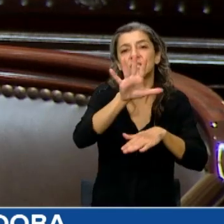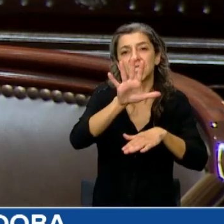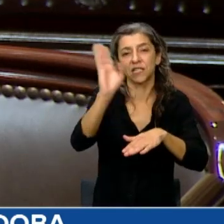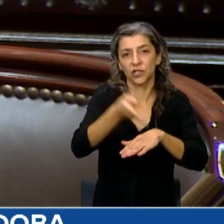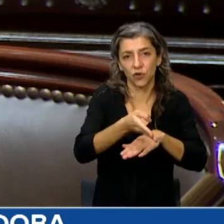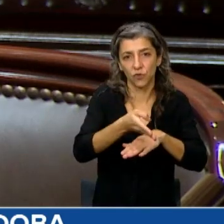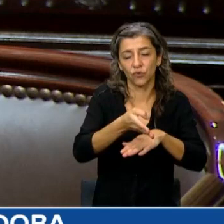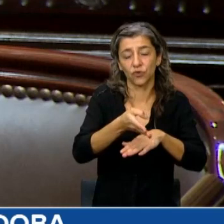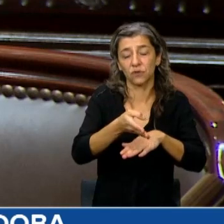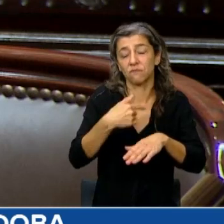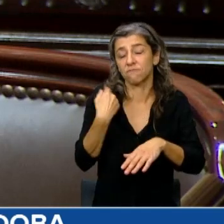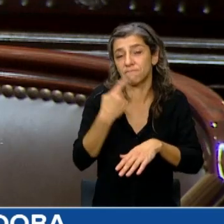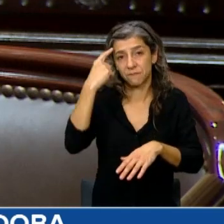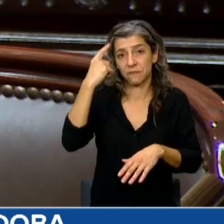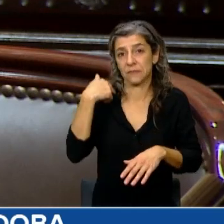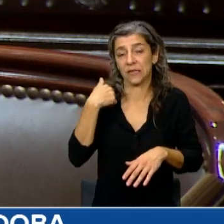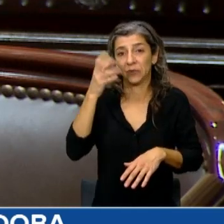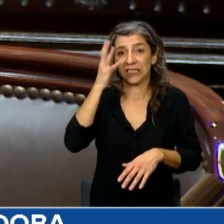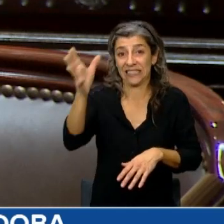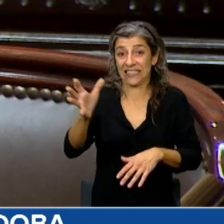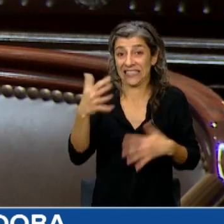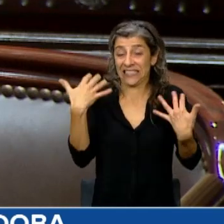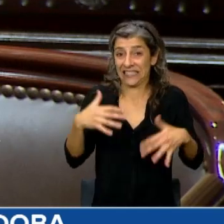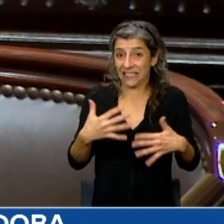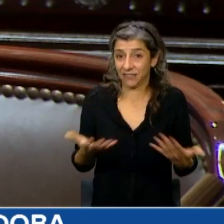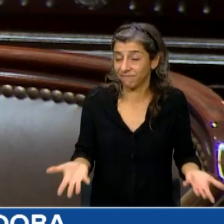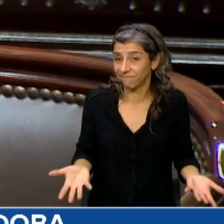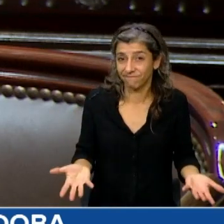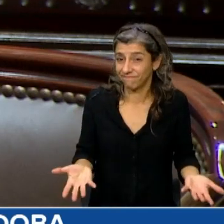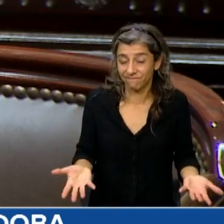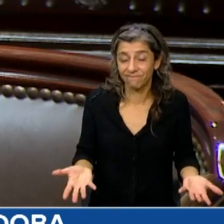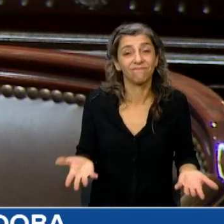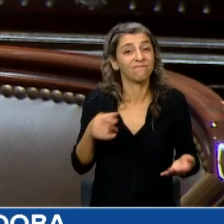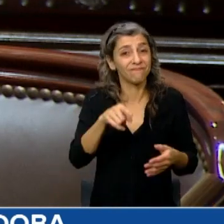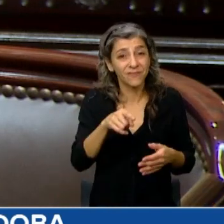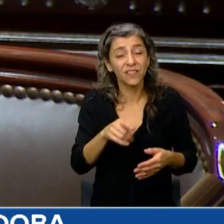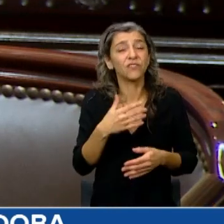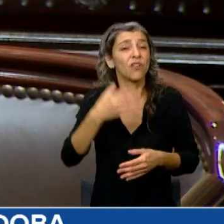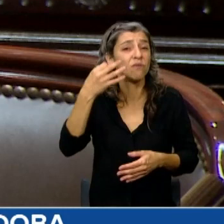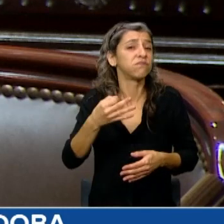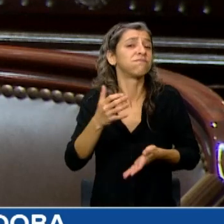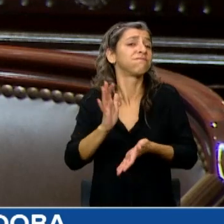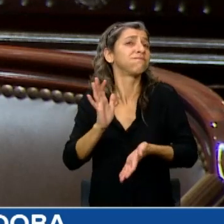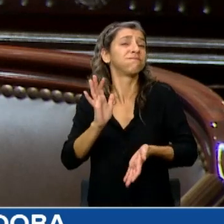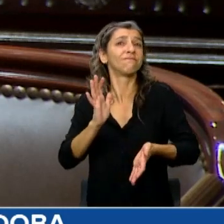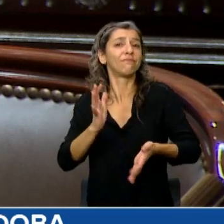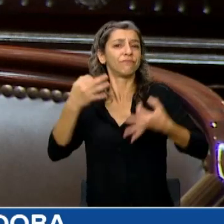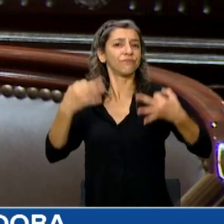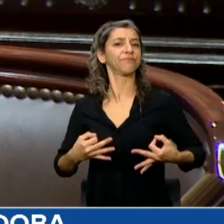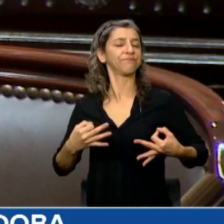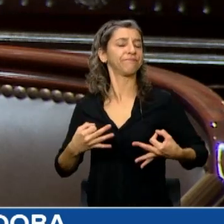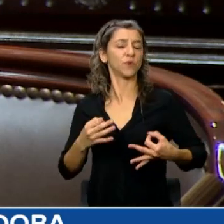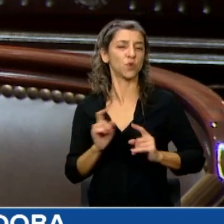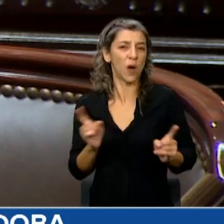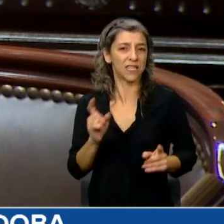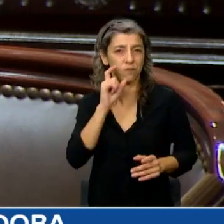es altísimo, es una cláusula abusiva y que viola las normas éticas de la